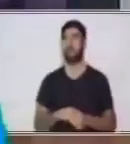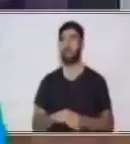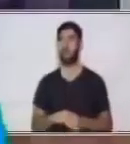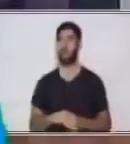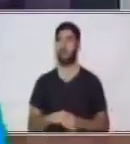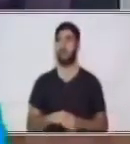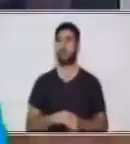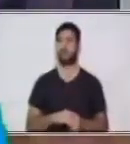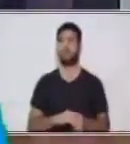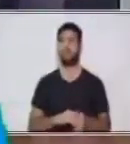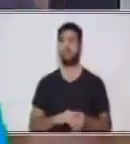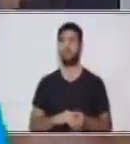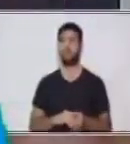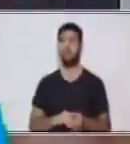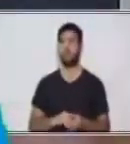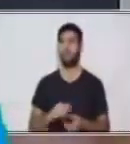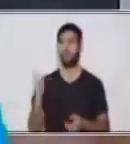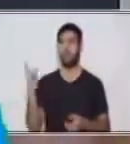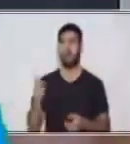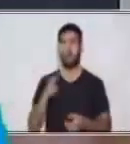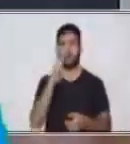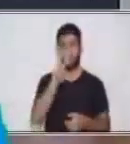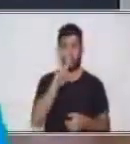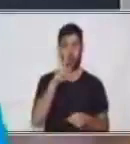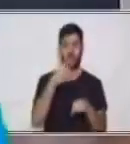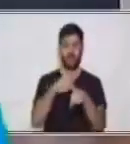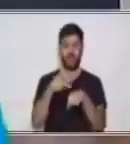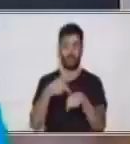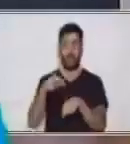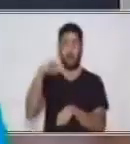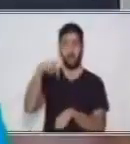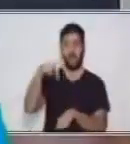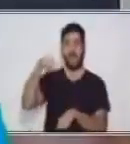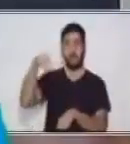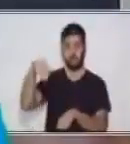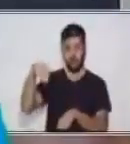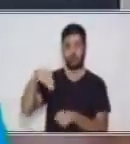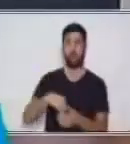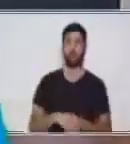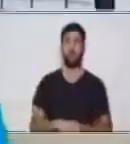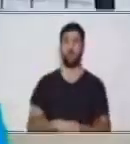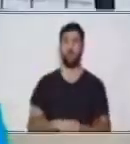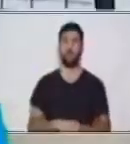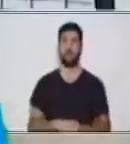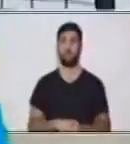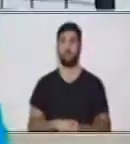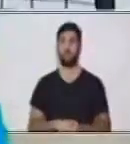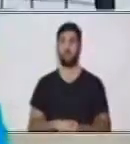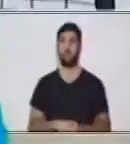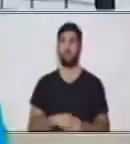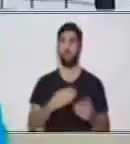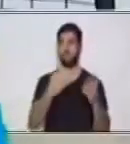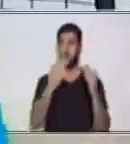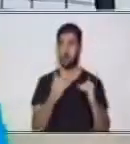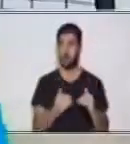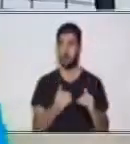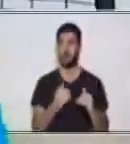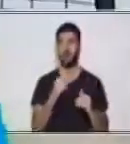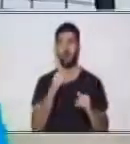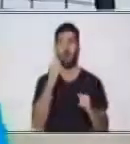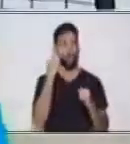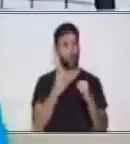Y vamos a colocarle PM porque ya estamos hablando 2 de la tarde, que son las 14 horas. ¿Y a qué hora se registró la temperatura más